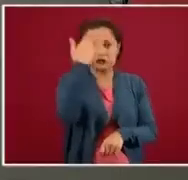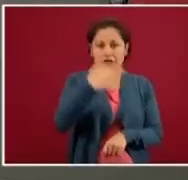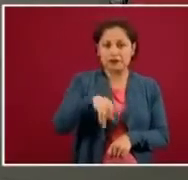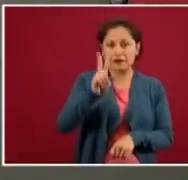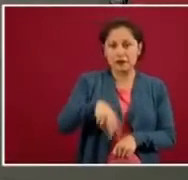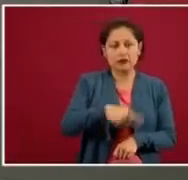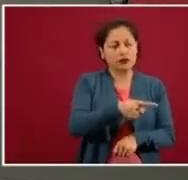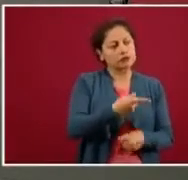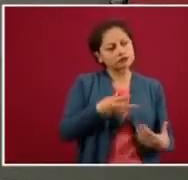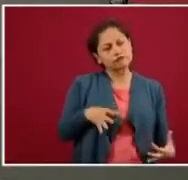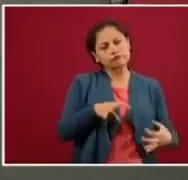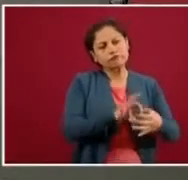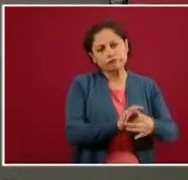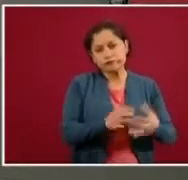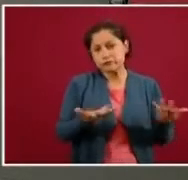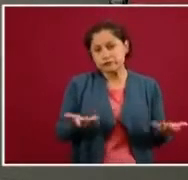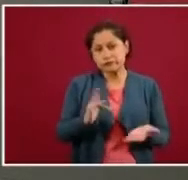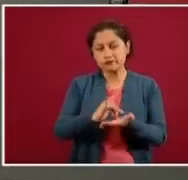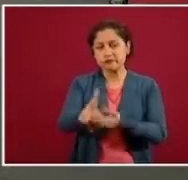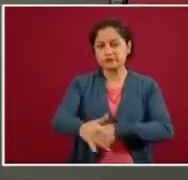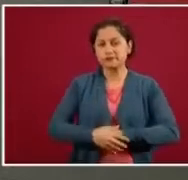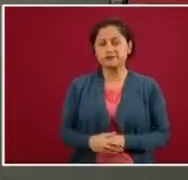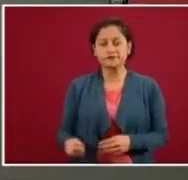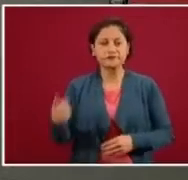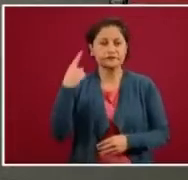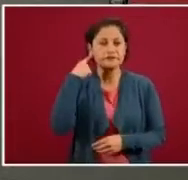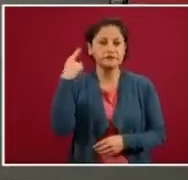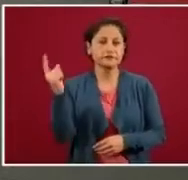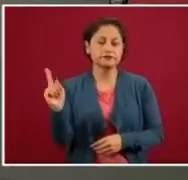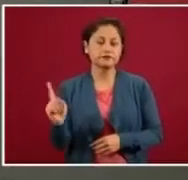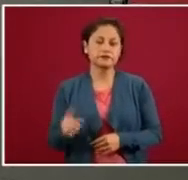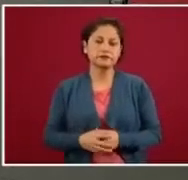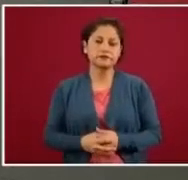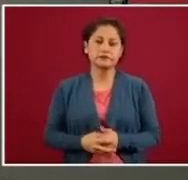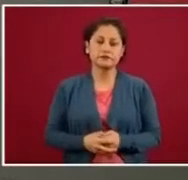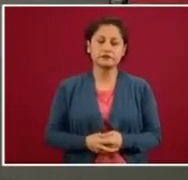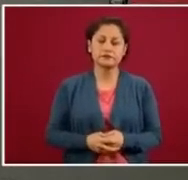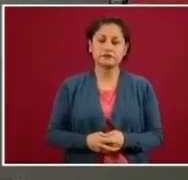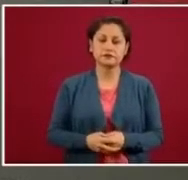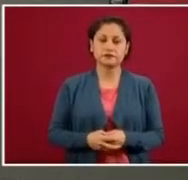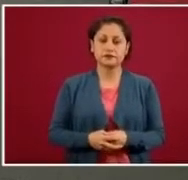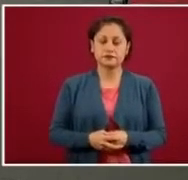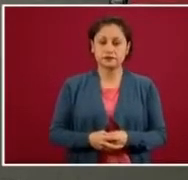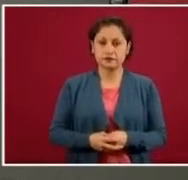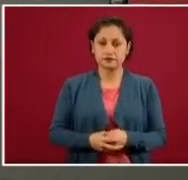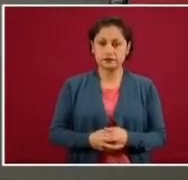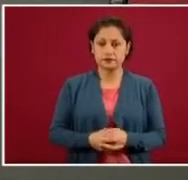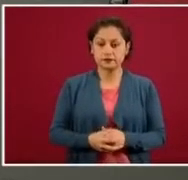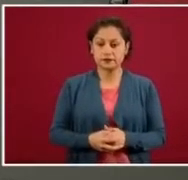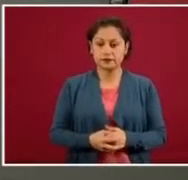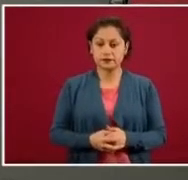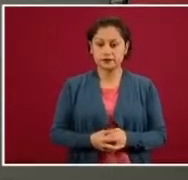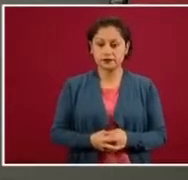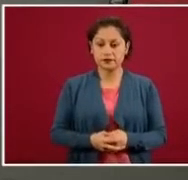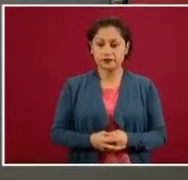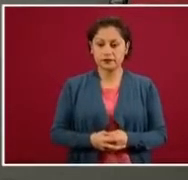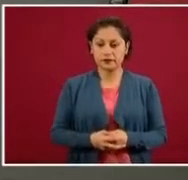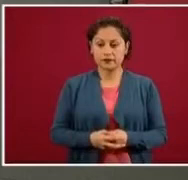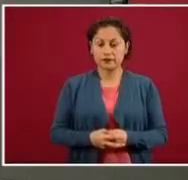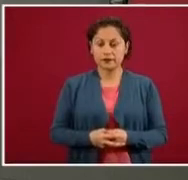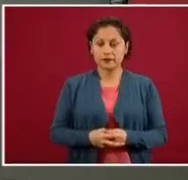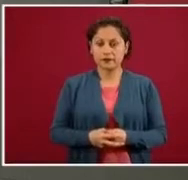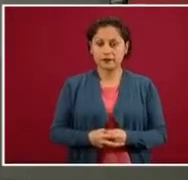Muchas gracias. Usted dijo claramente que es una estimación, no se debe de interpretar de otra manera. Seguimos